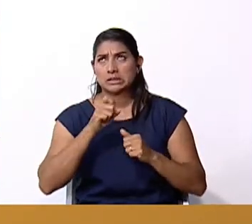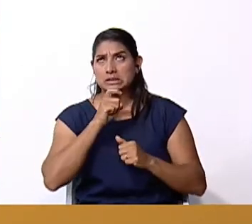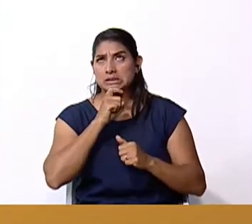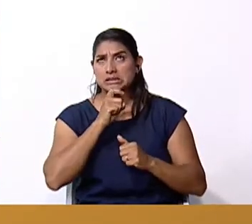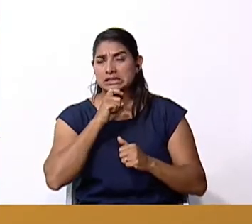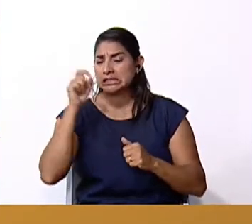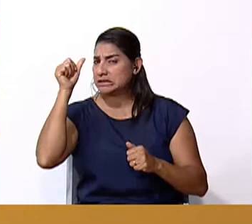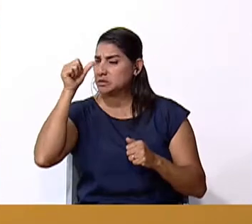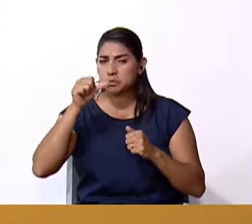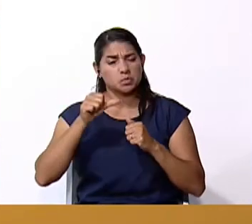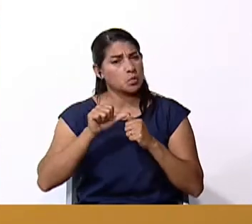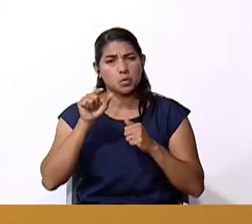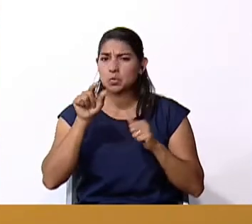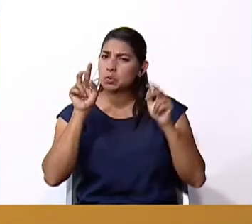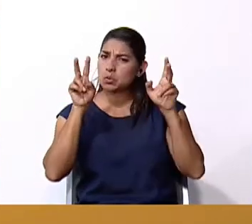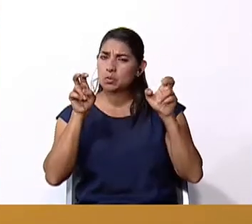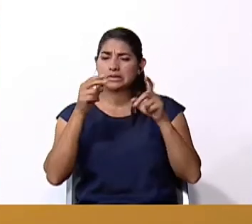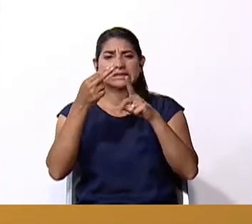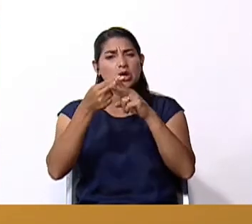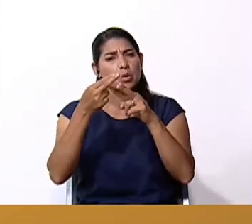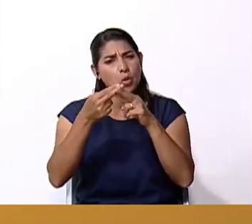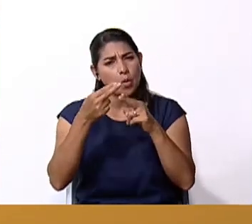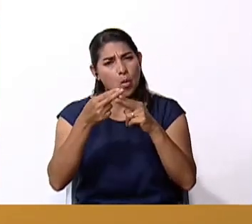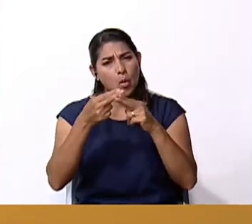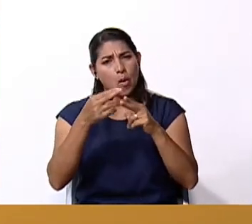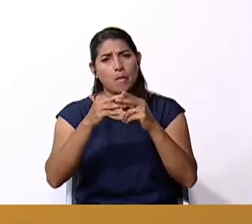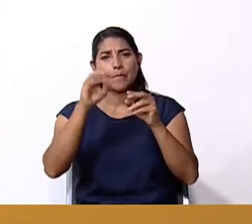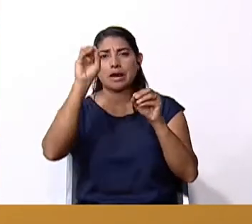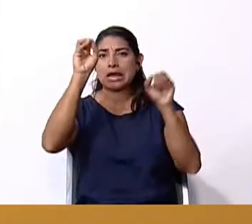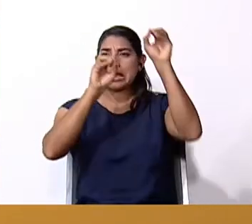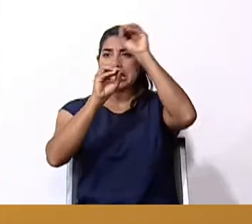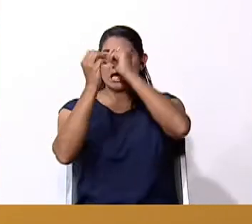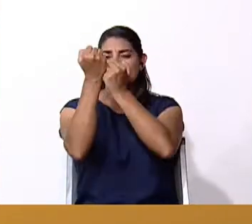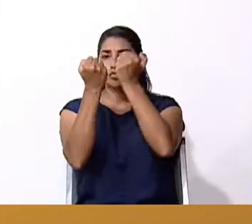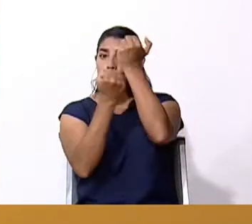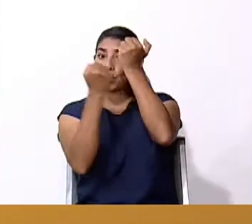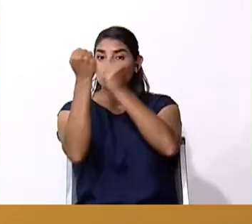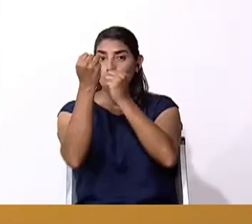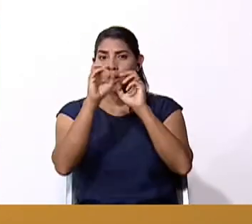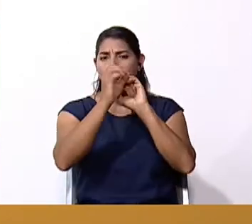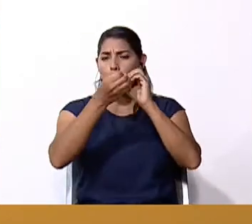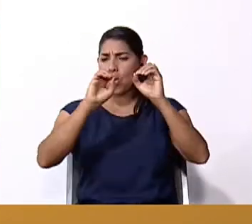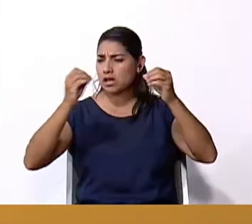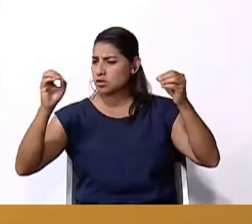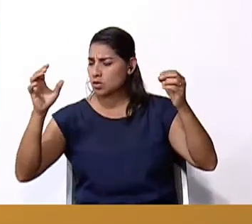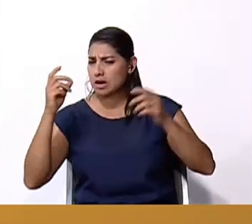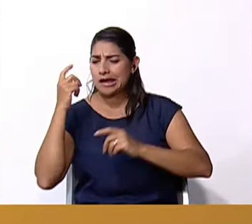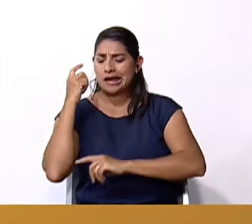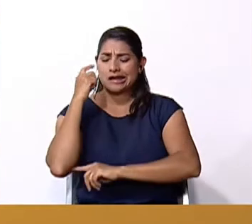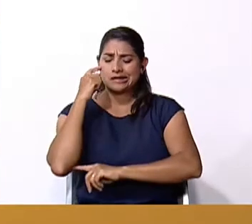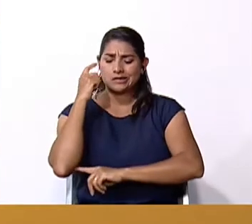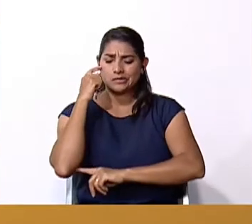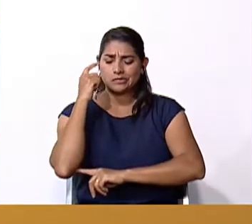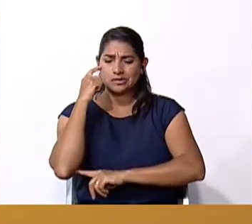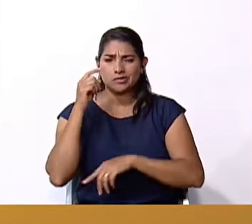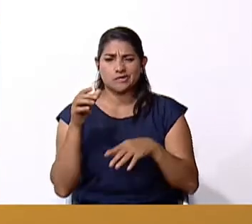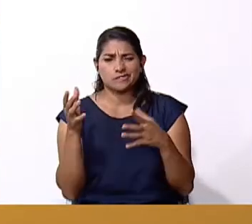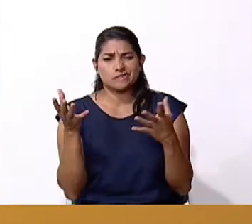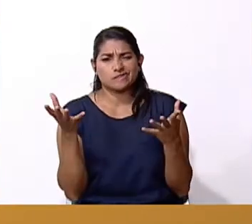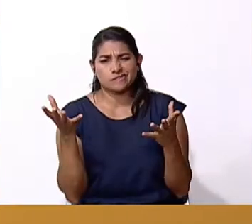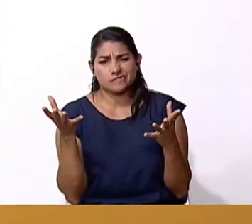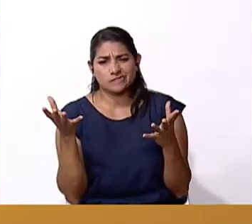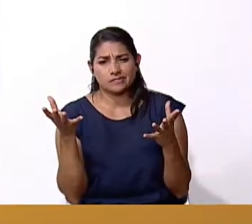Difícilmente recordamos con este nombre tan técnico. Vamos a ver. ¿Estructuras de las